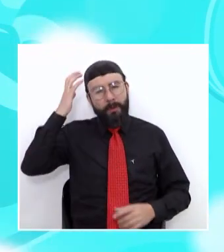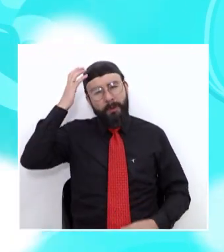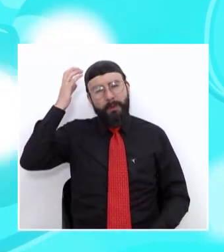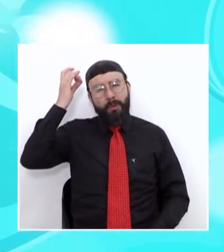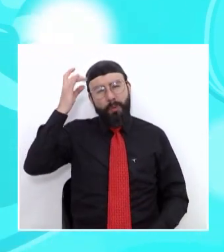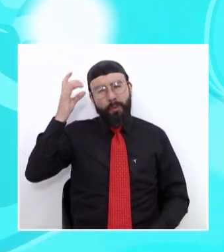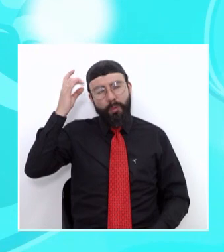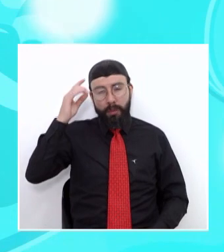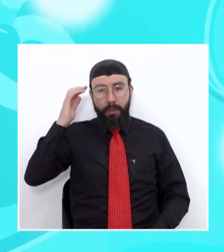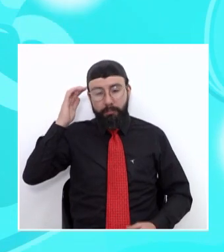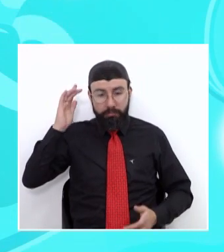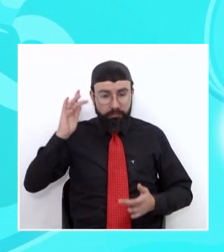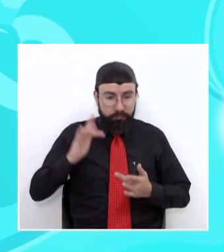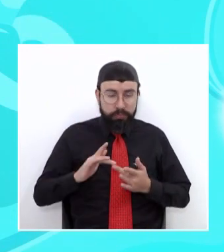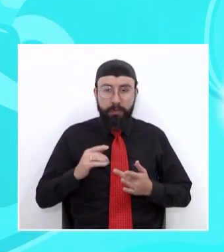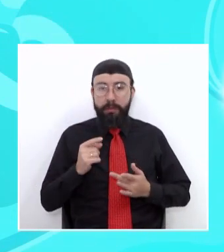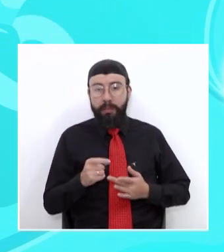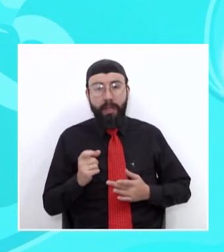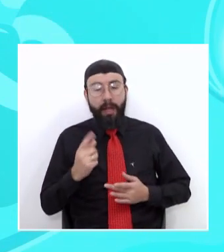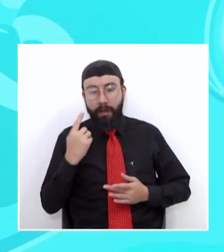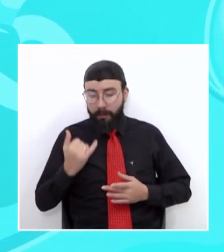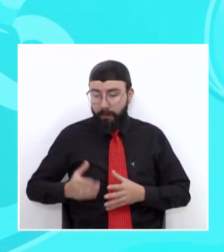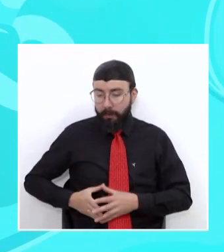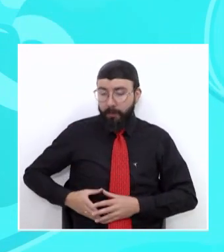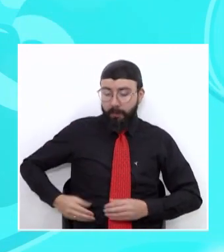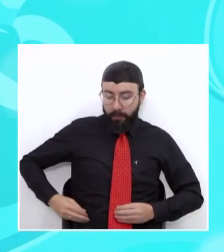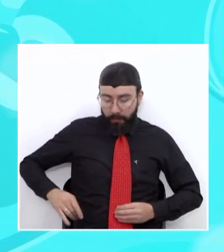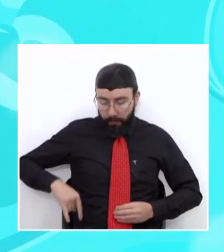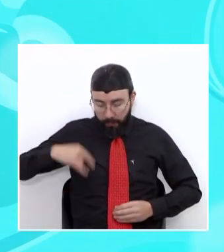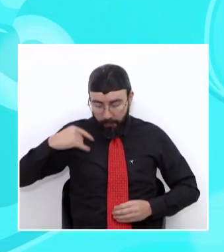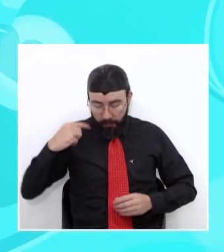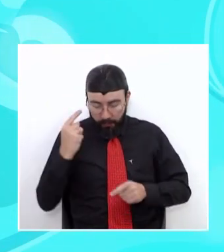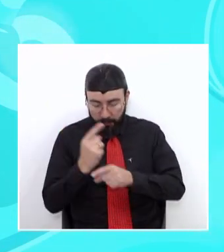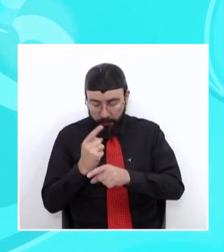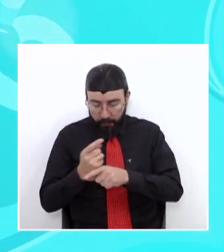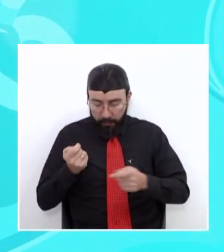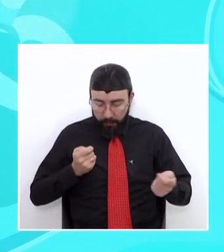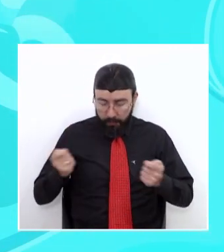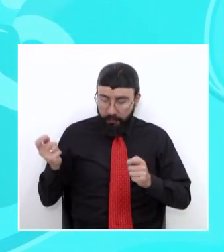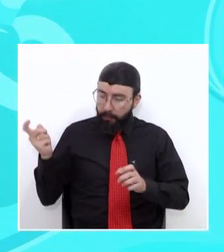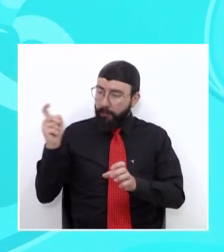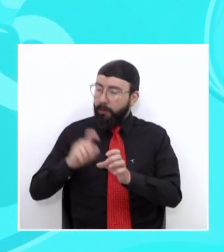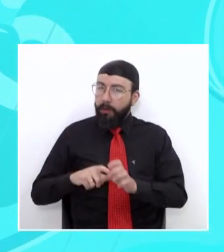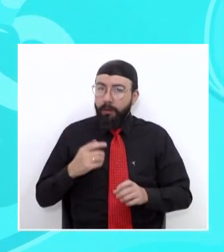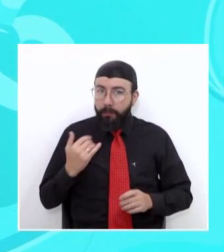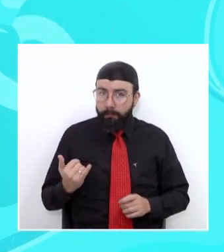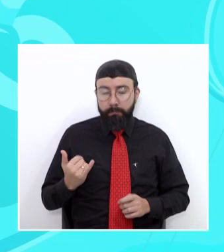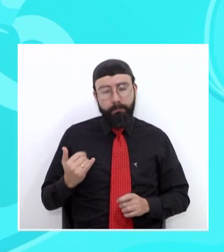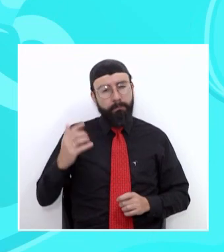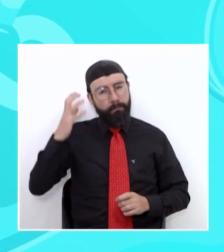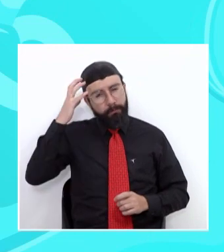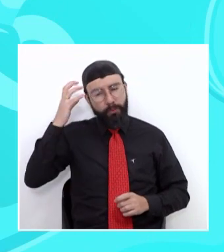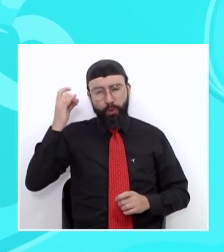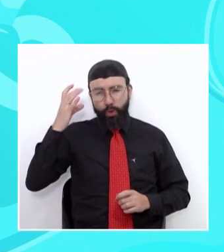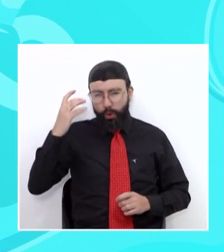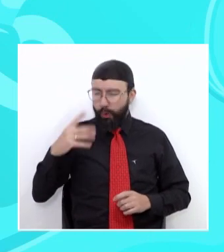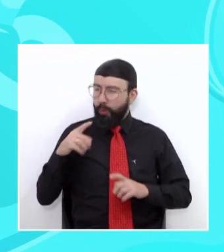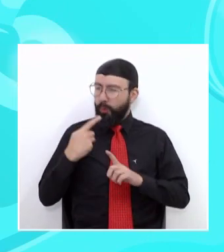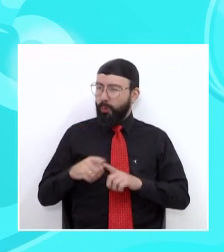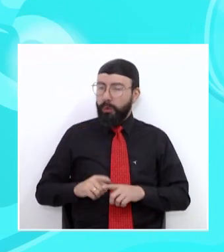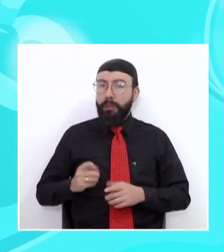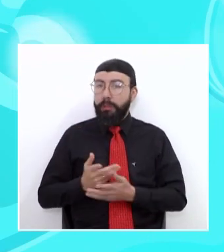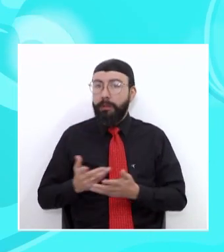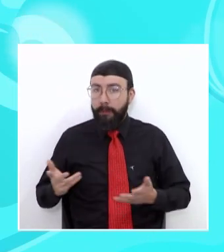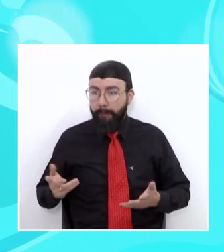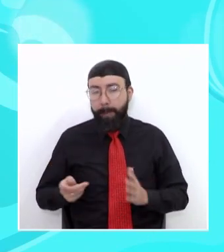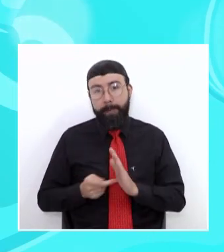se asocia con escapes de yang del hígado, lo que llamamos migrañas comúnmente o dolores de cabeza, las cefaleas. Entonces este nos